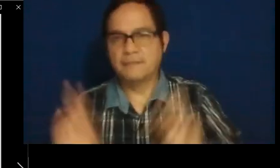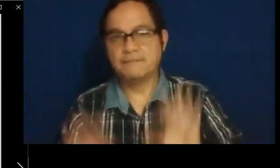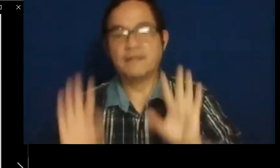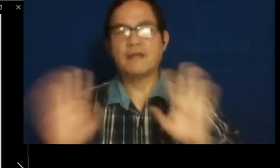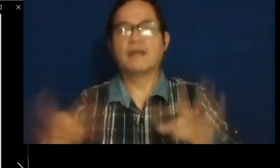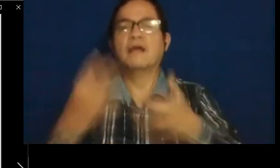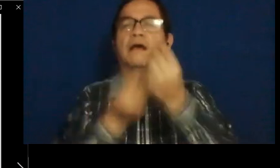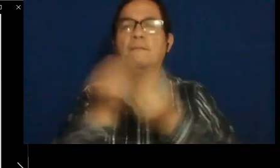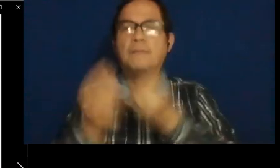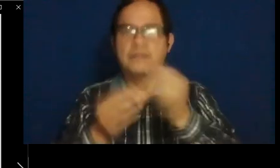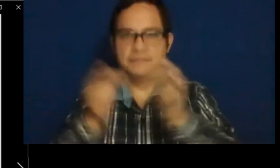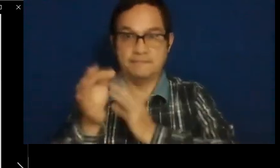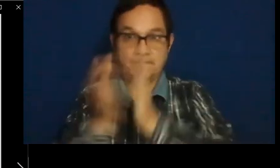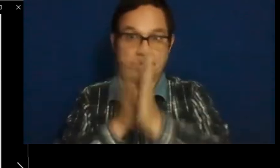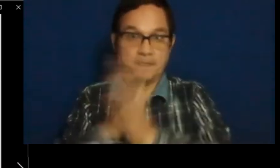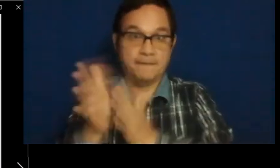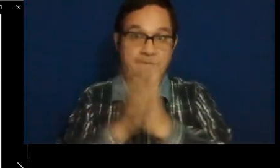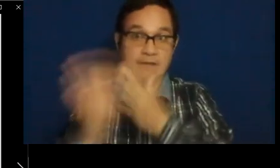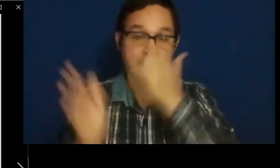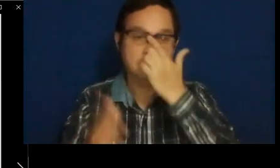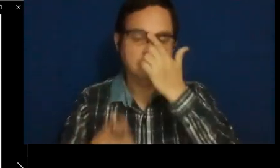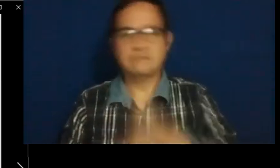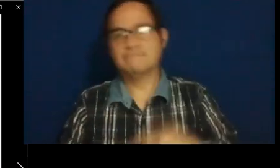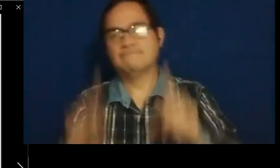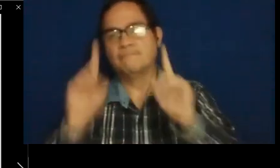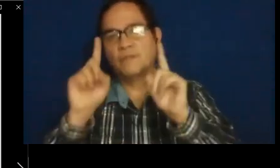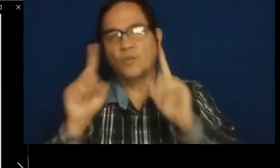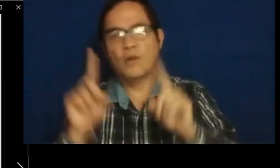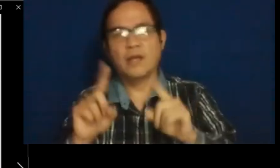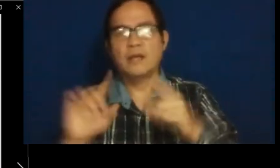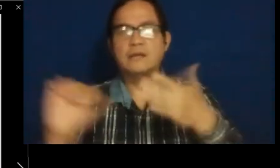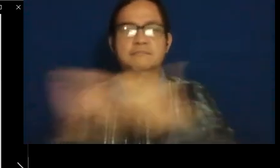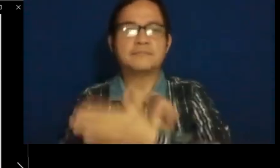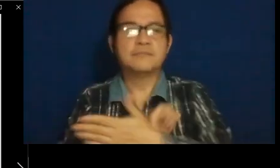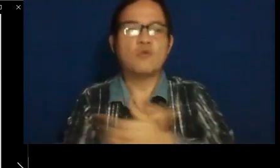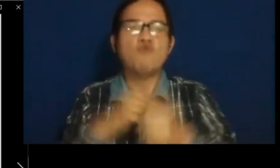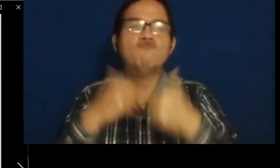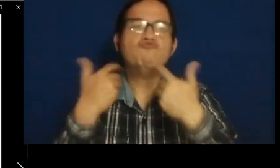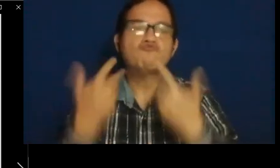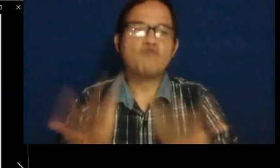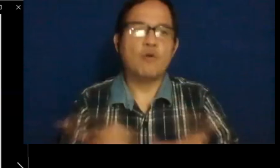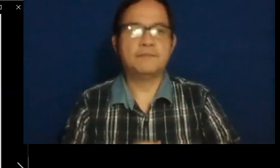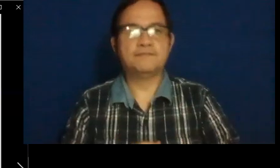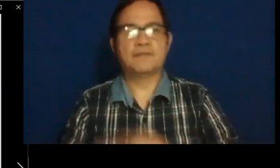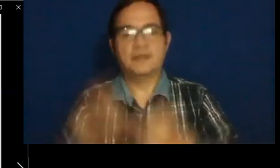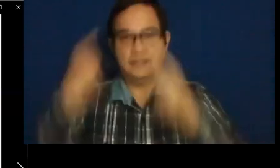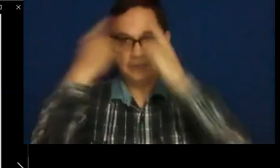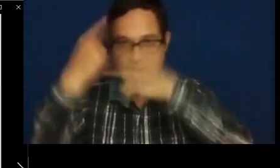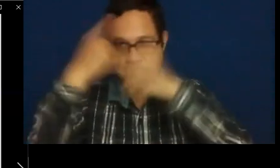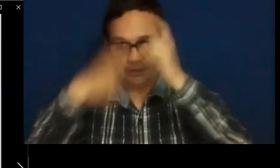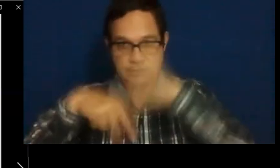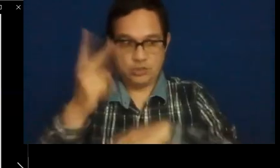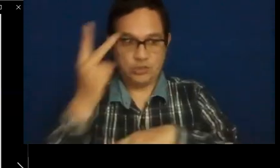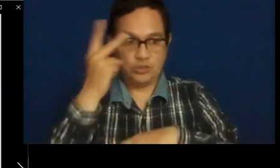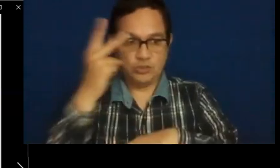aquí lo que voy a hacer es una eliminación. ¿Cómo voy a hacer esa eliminación? Si yo analizo las dos ecuaciones,